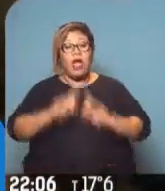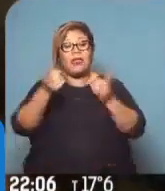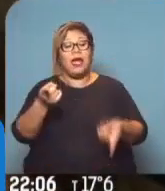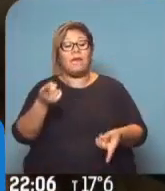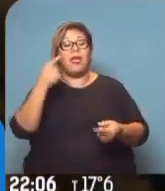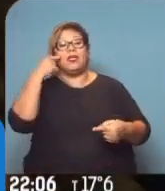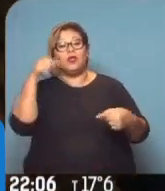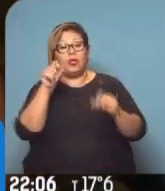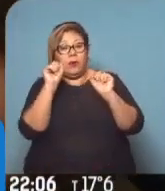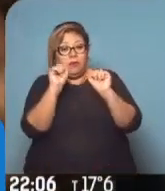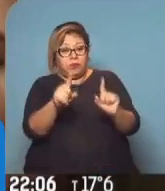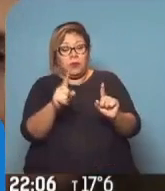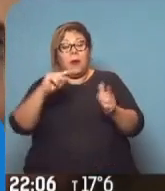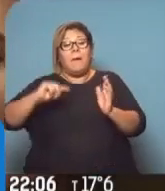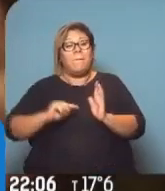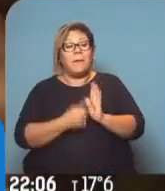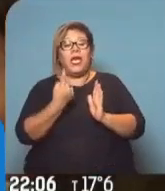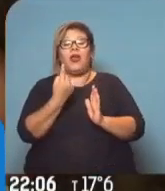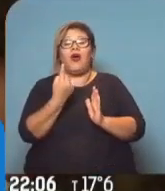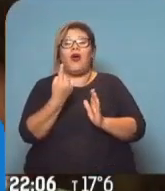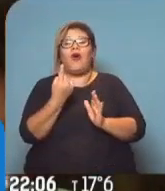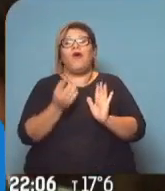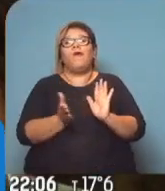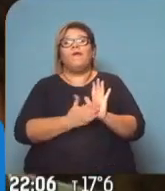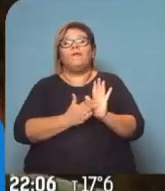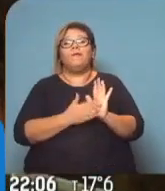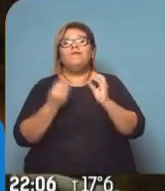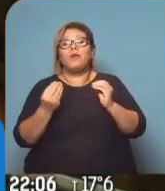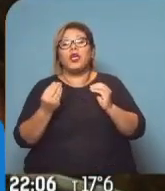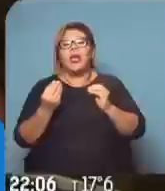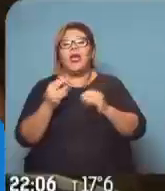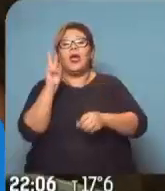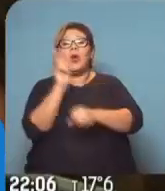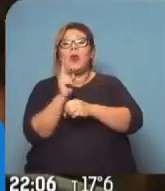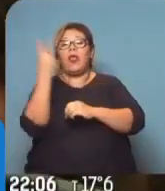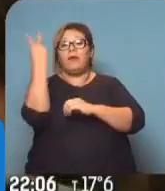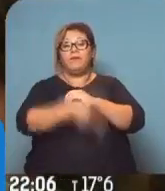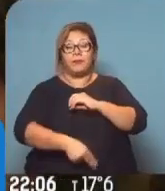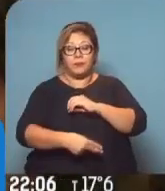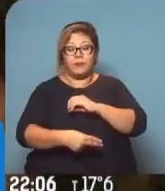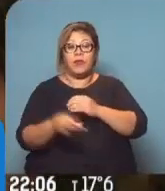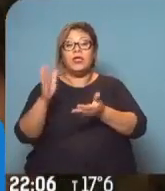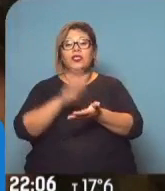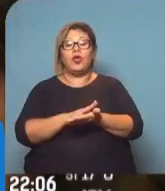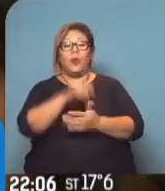los argumentos que se han dado para la expulsión de Julian Assange, para la finalización